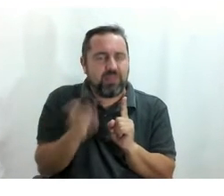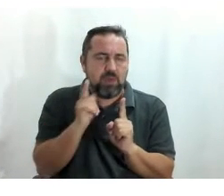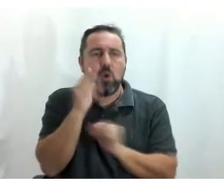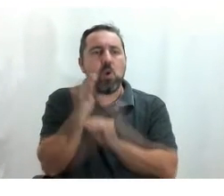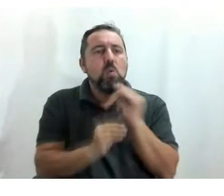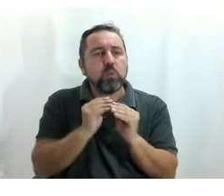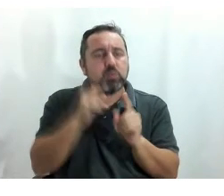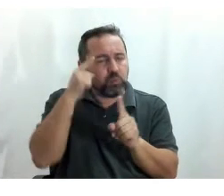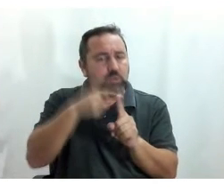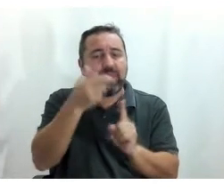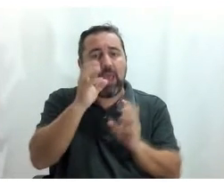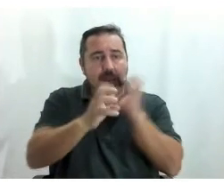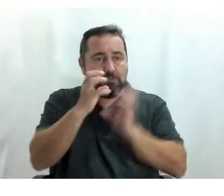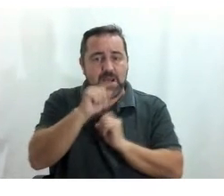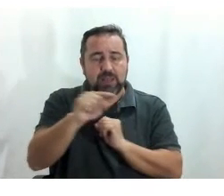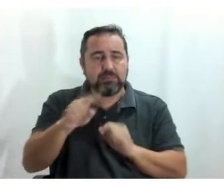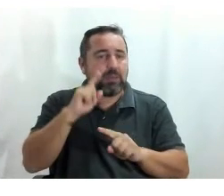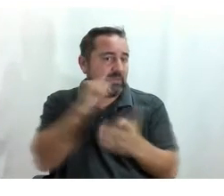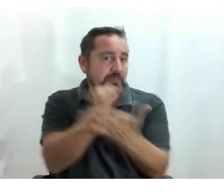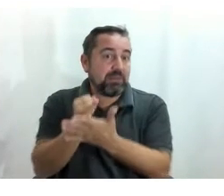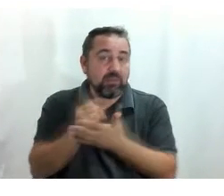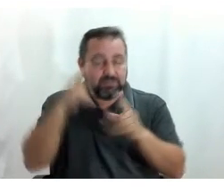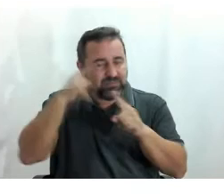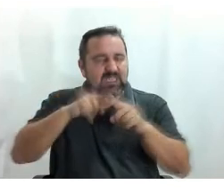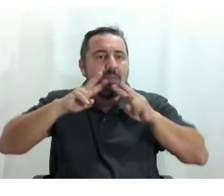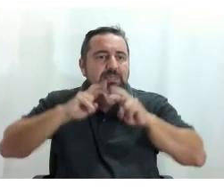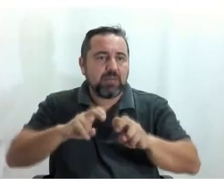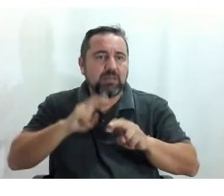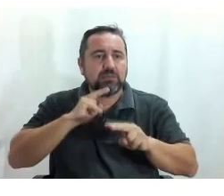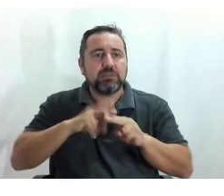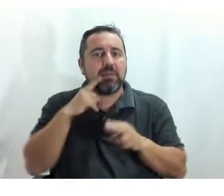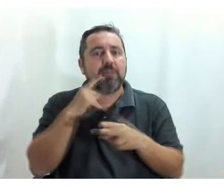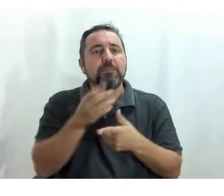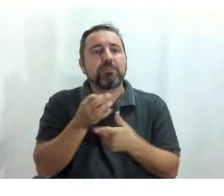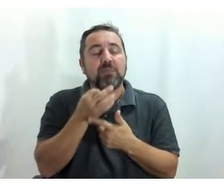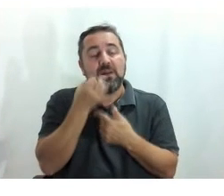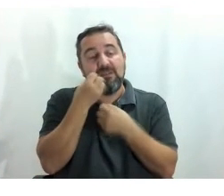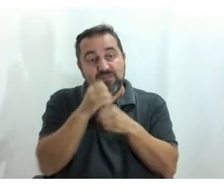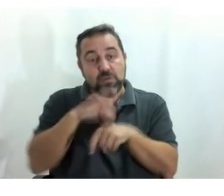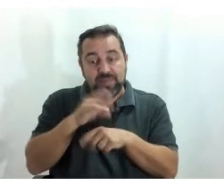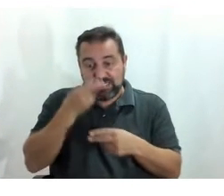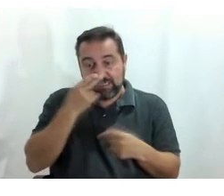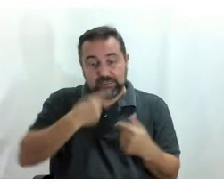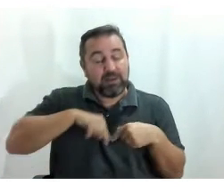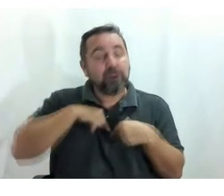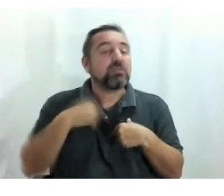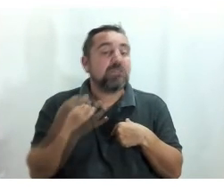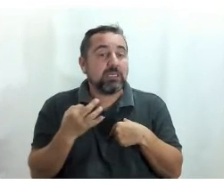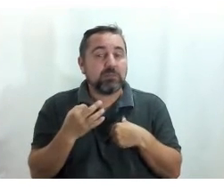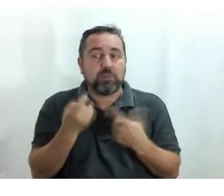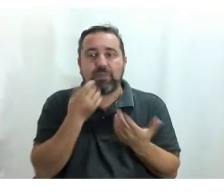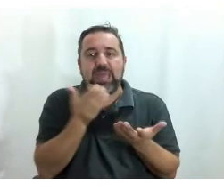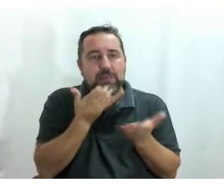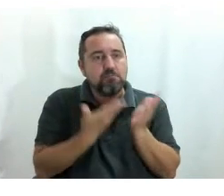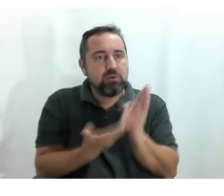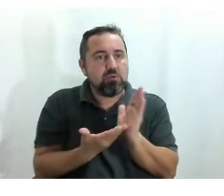de animales de experimentación en la investigación biomédica, y lo interesante para nosotros es que va a ejemplificar